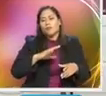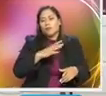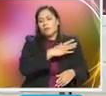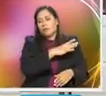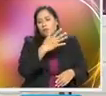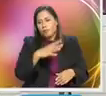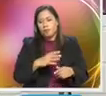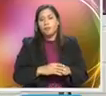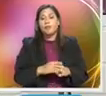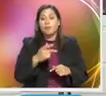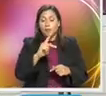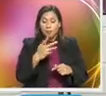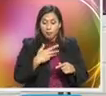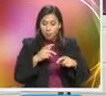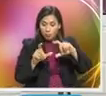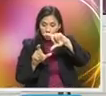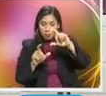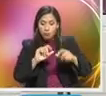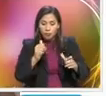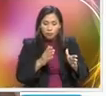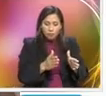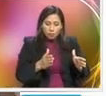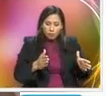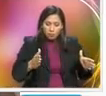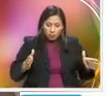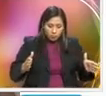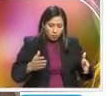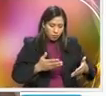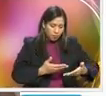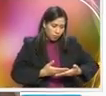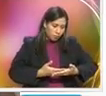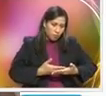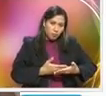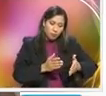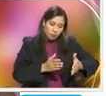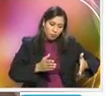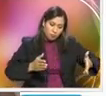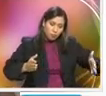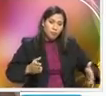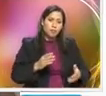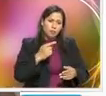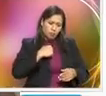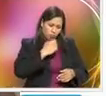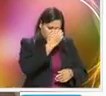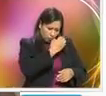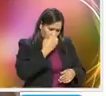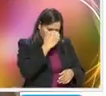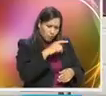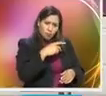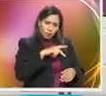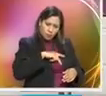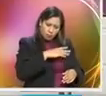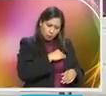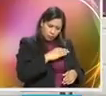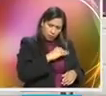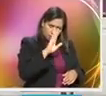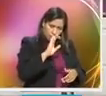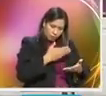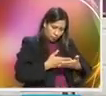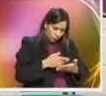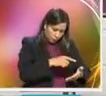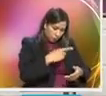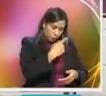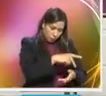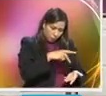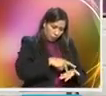hay un dato que se llama velocidad de crecimiento. Si yo voy evaluando a mi bebé en su propio peso, van a ver que estos dos datos